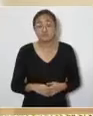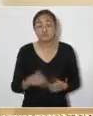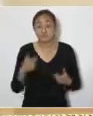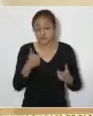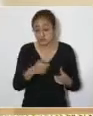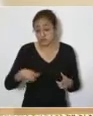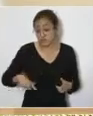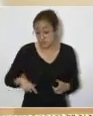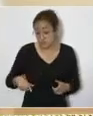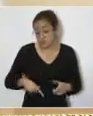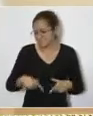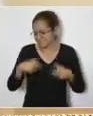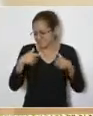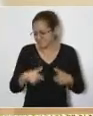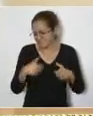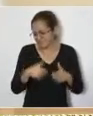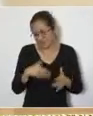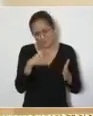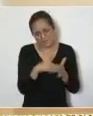millonarios